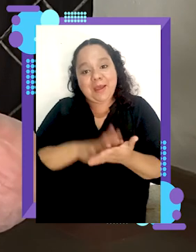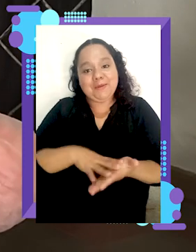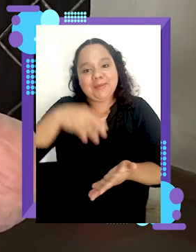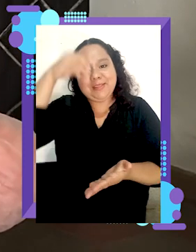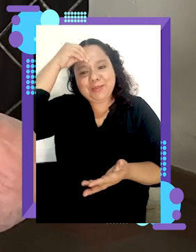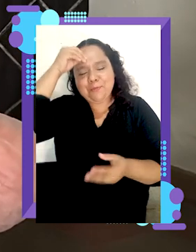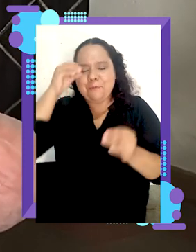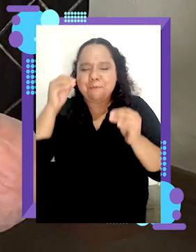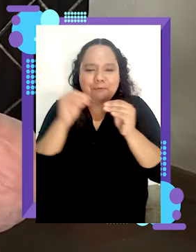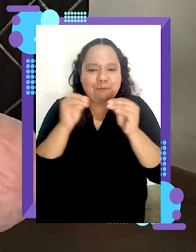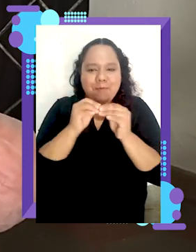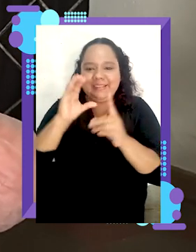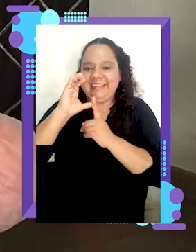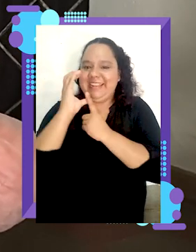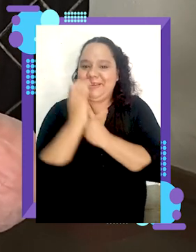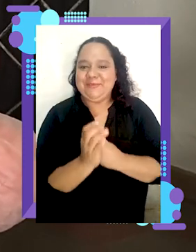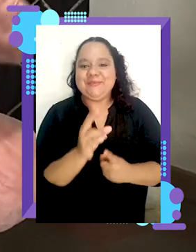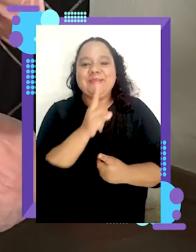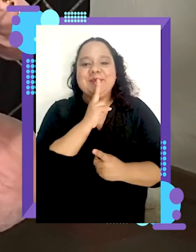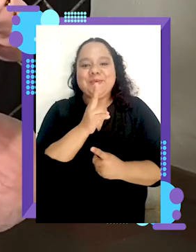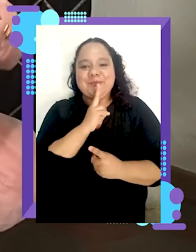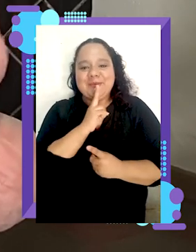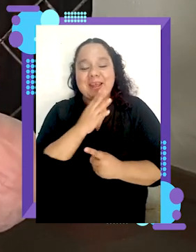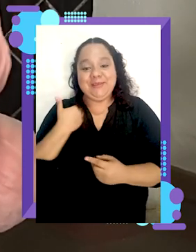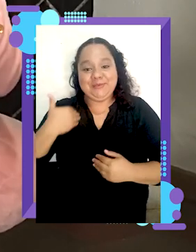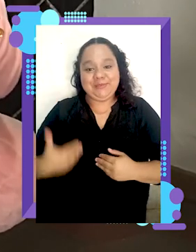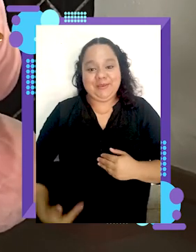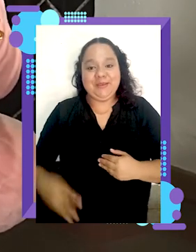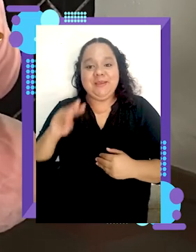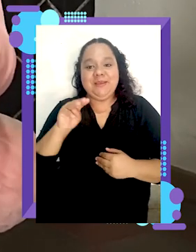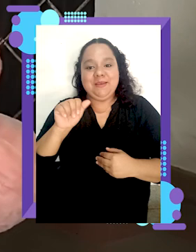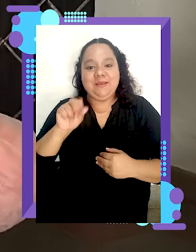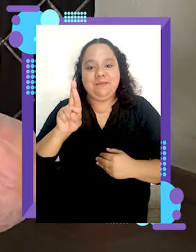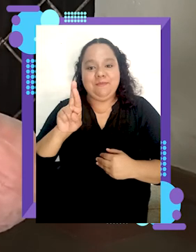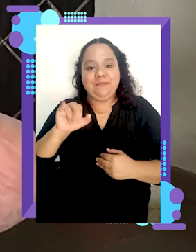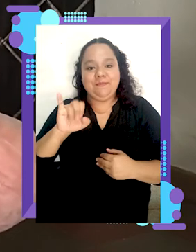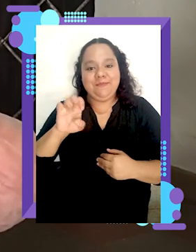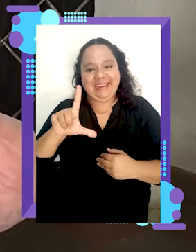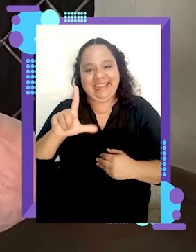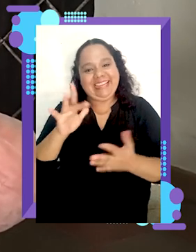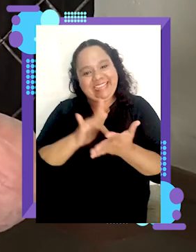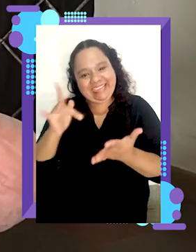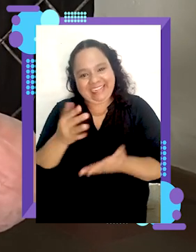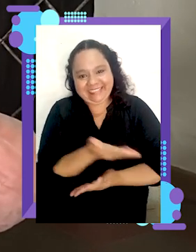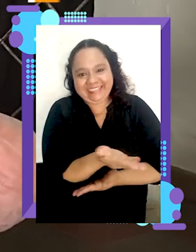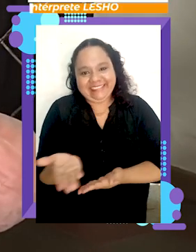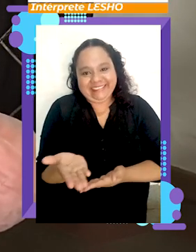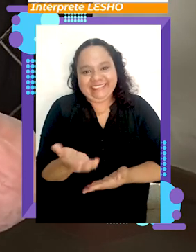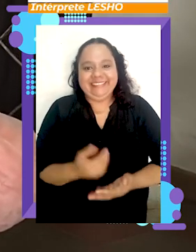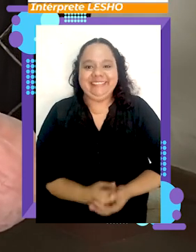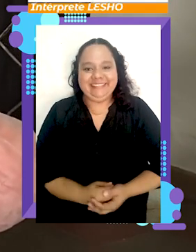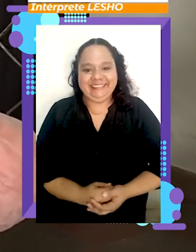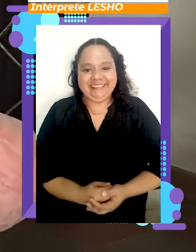haber aprendido un poco más acerca de las culturas vivas en Honduras. Soy Mariel Barahona, gracias por acompañarme.